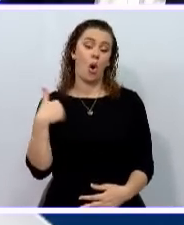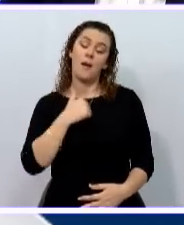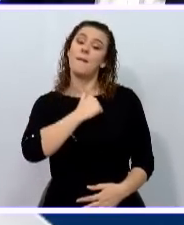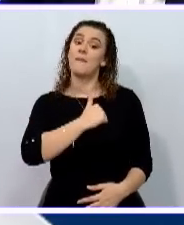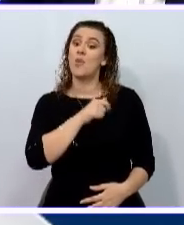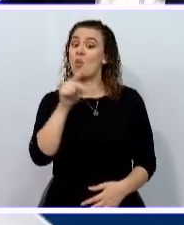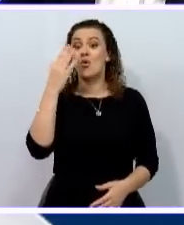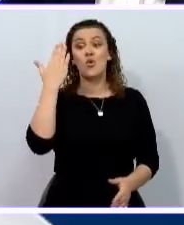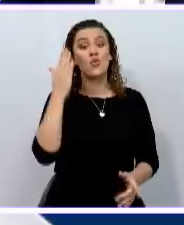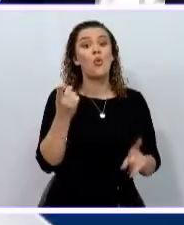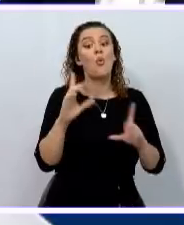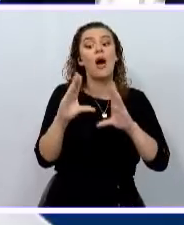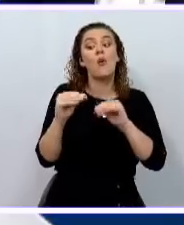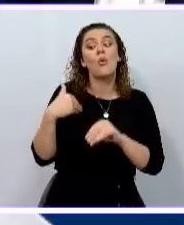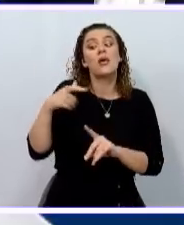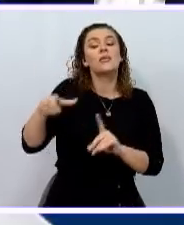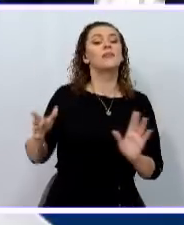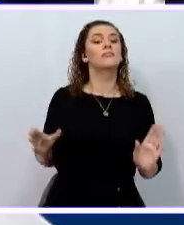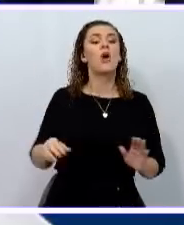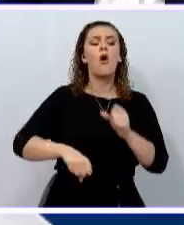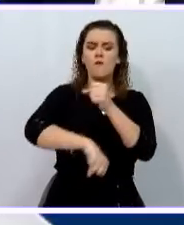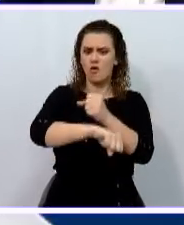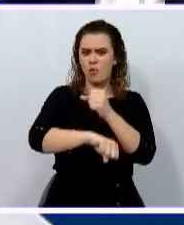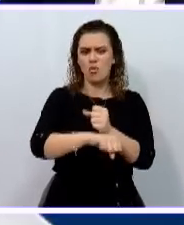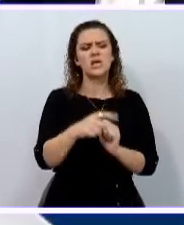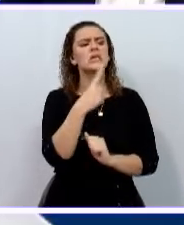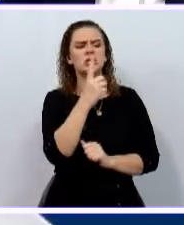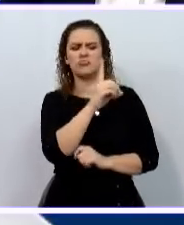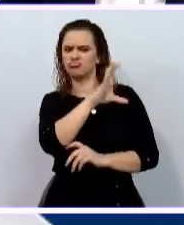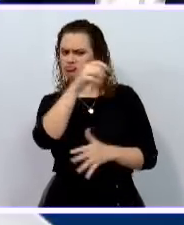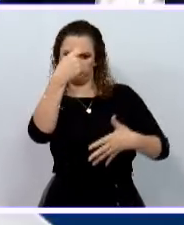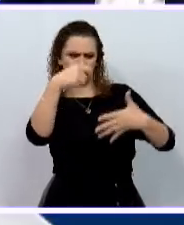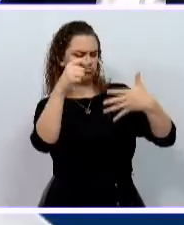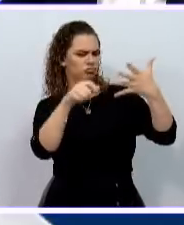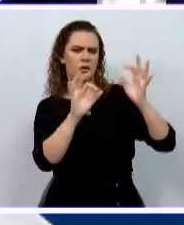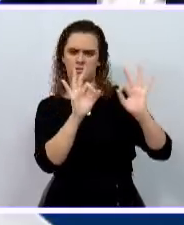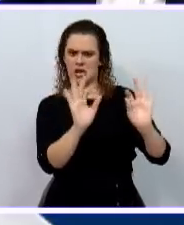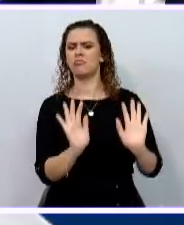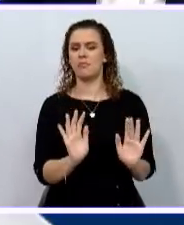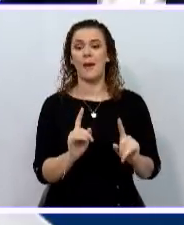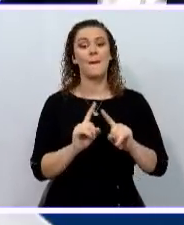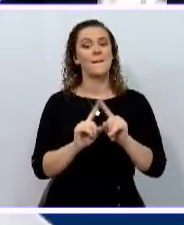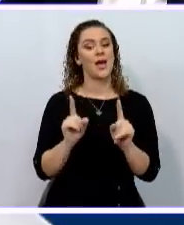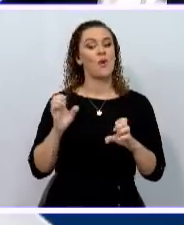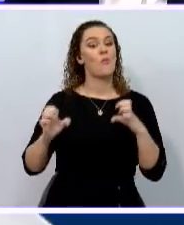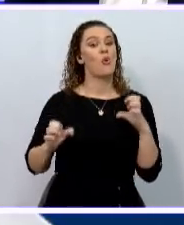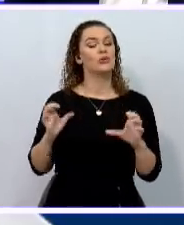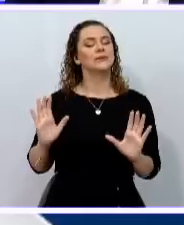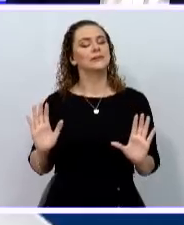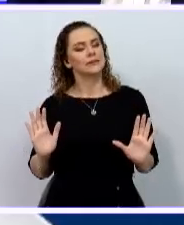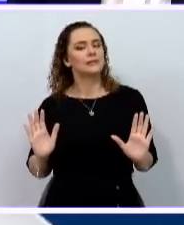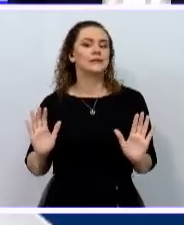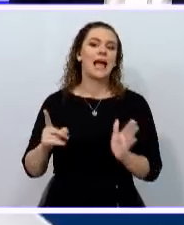vos no sabes qué noche va a tener Mariano futbolísticamente hablando Siempre cien no te va a dejar nunca votado Pero hay veces que